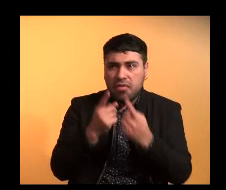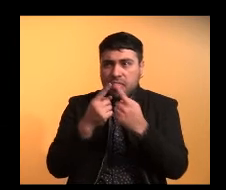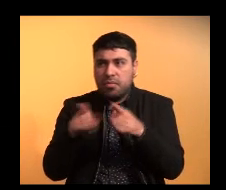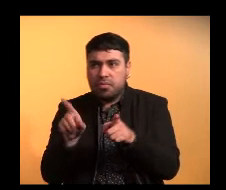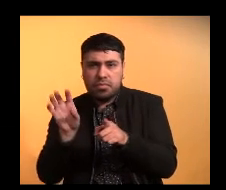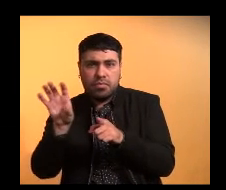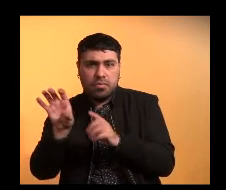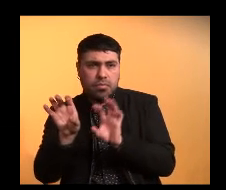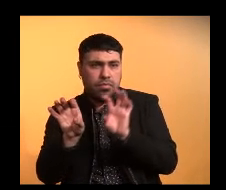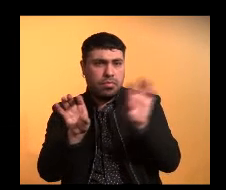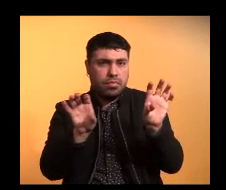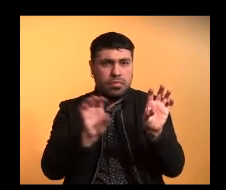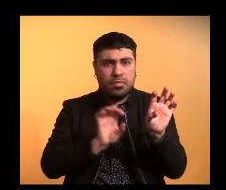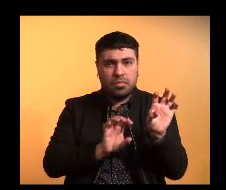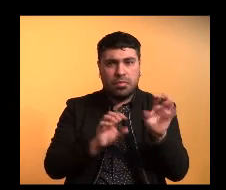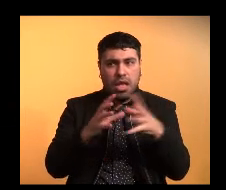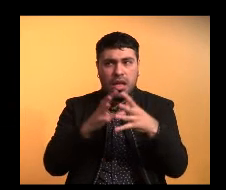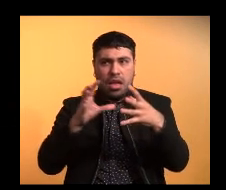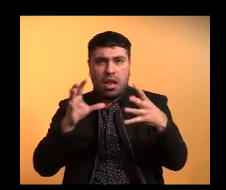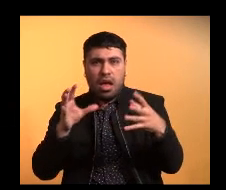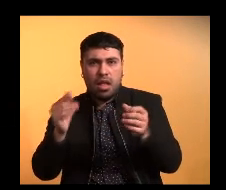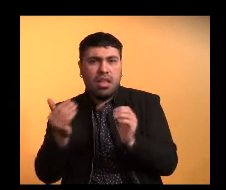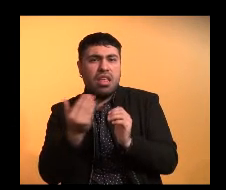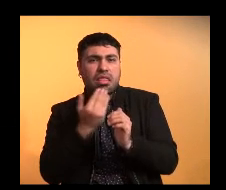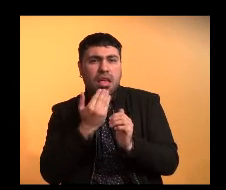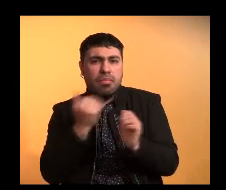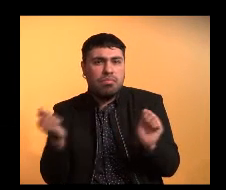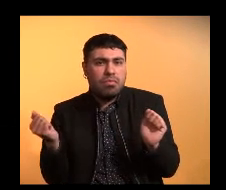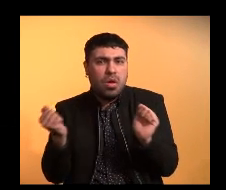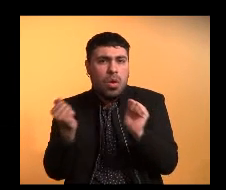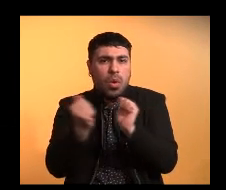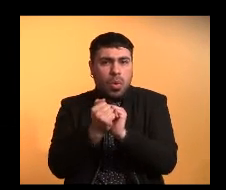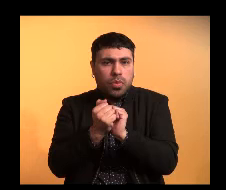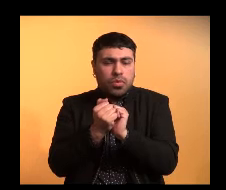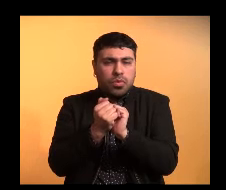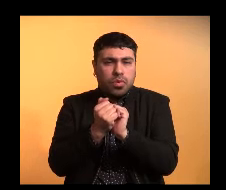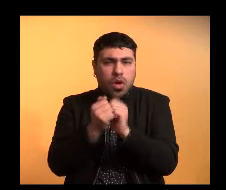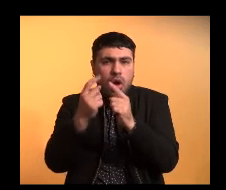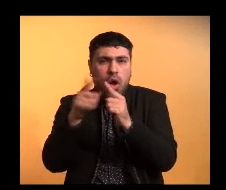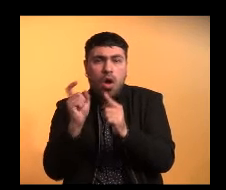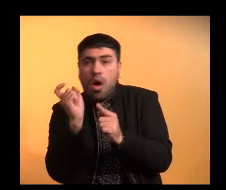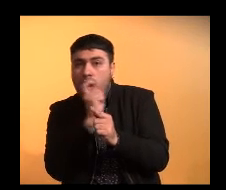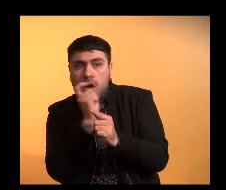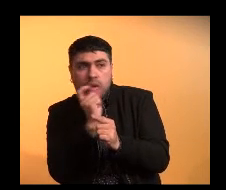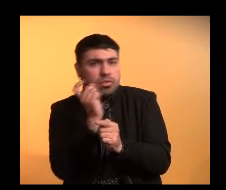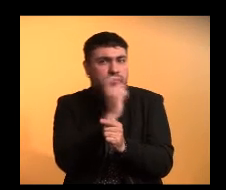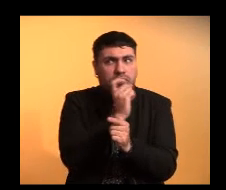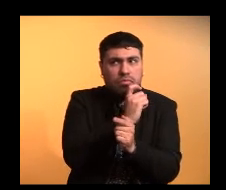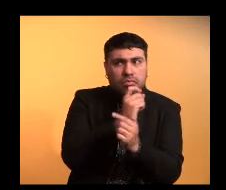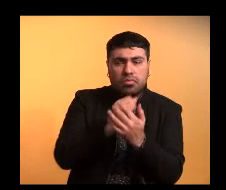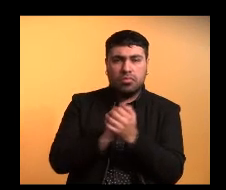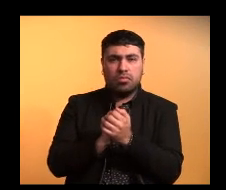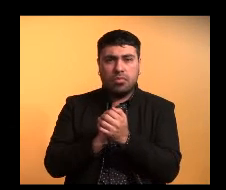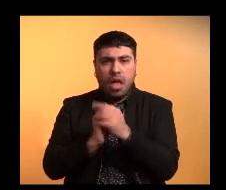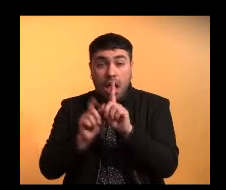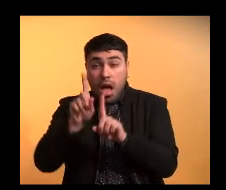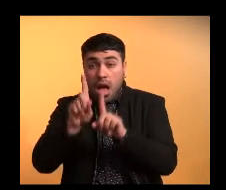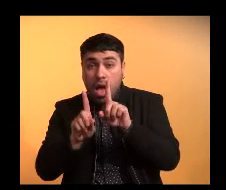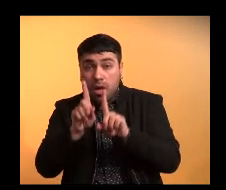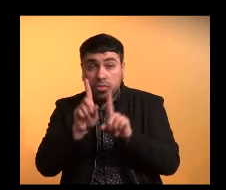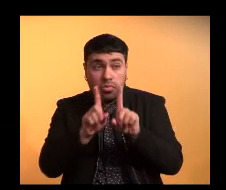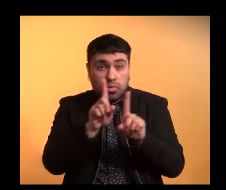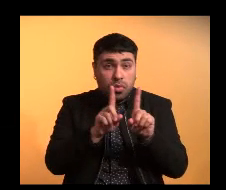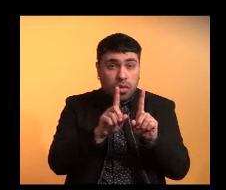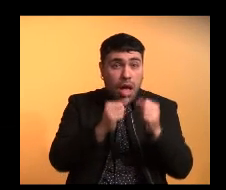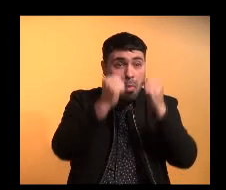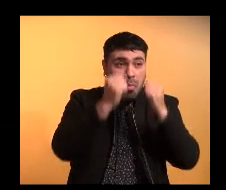especies de algas cafés grandes, junto también con algunas algas de estas algas rojas laminares, que algunas de ellas son las que están muy